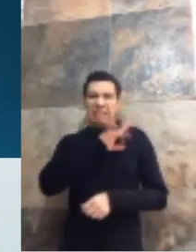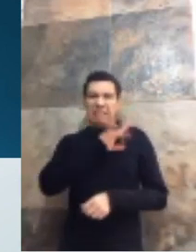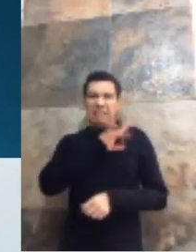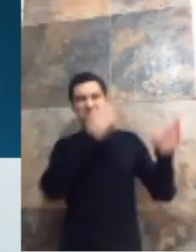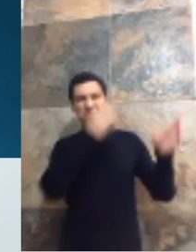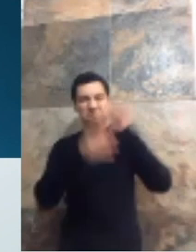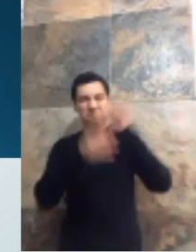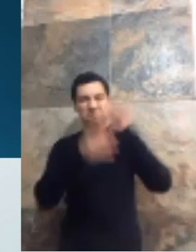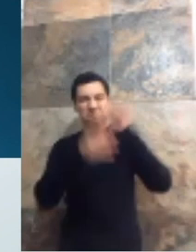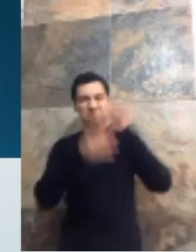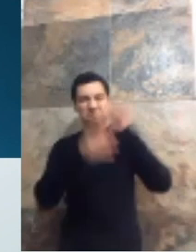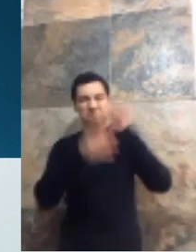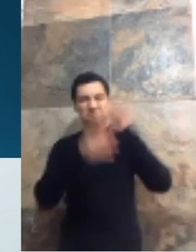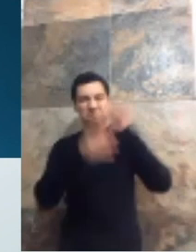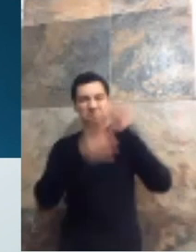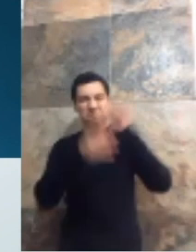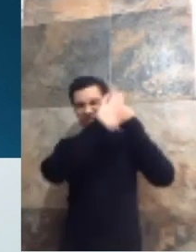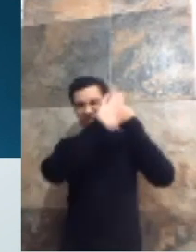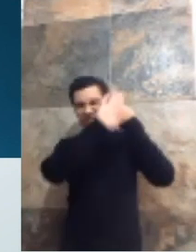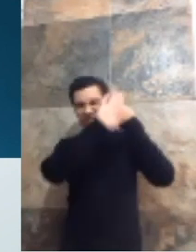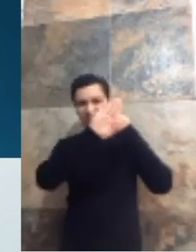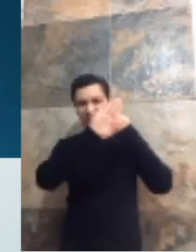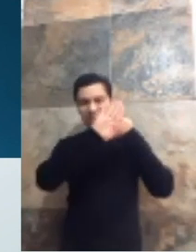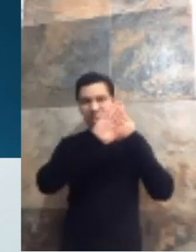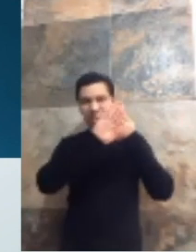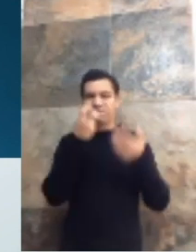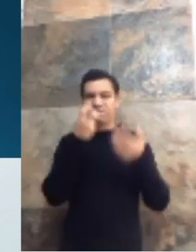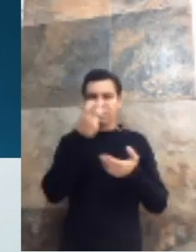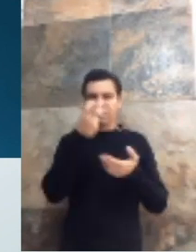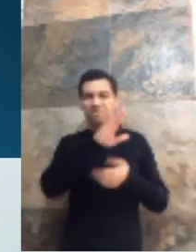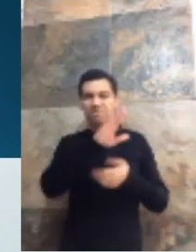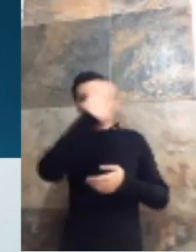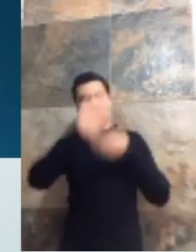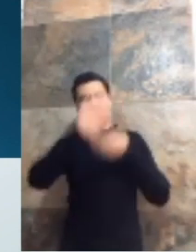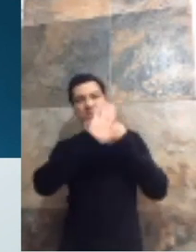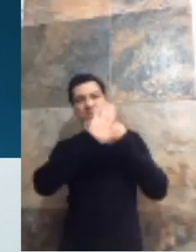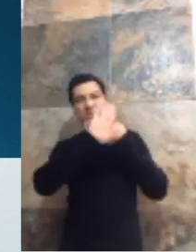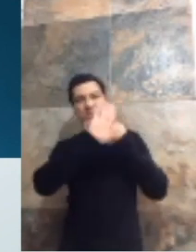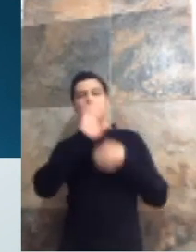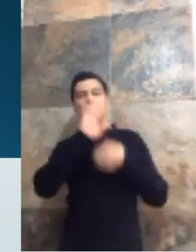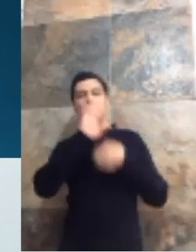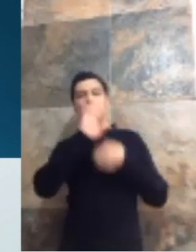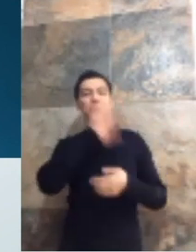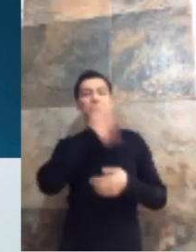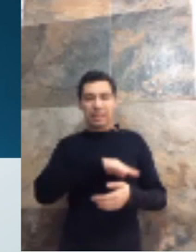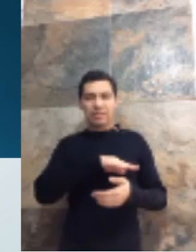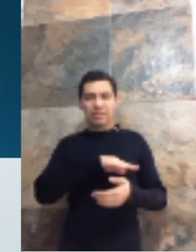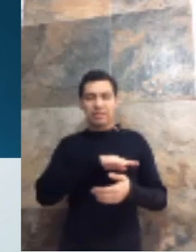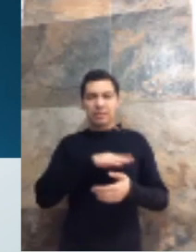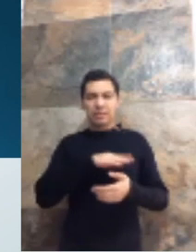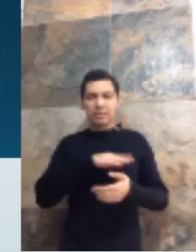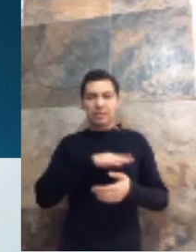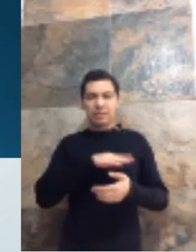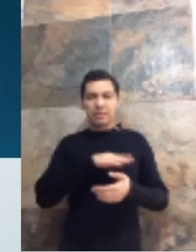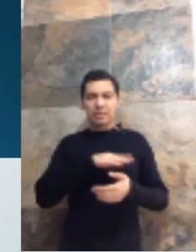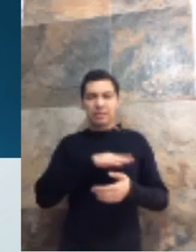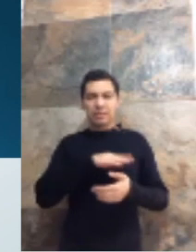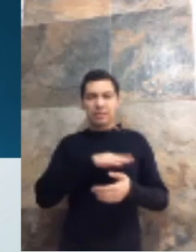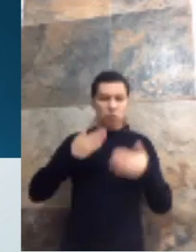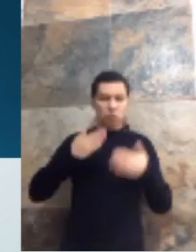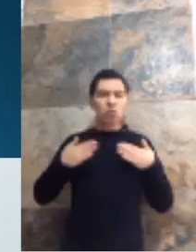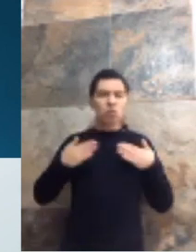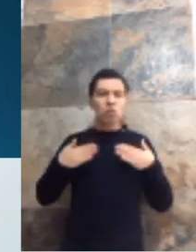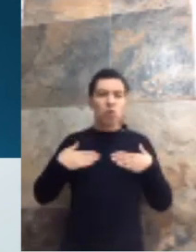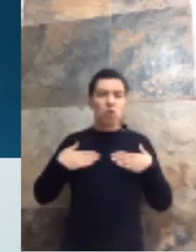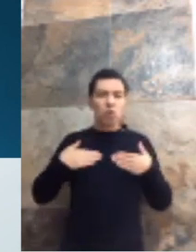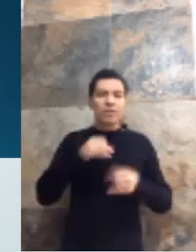que estoy escuchando, lo que estoy viendo en televisión, lo que estoy viendo en Internet, se parece a mis